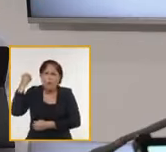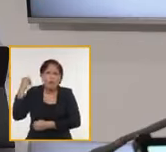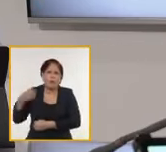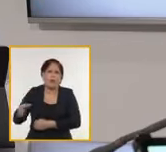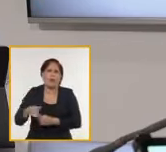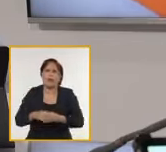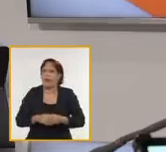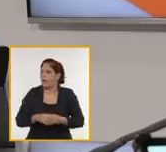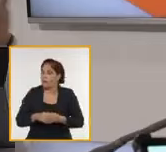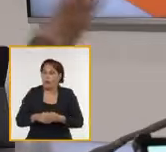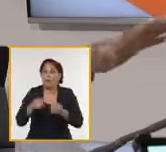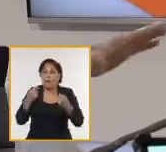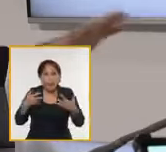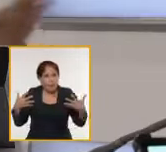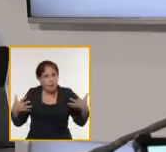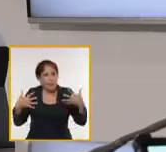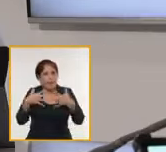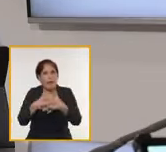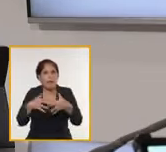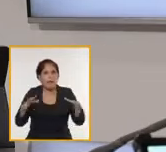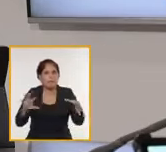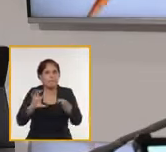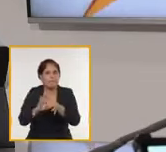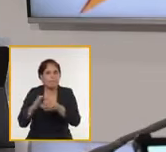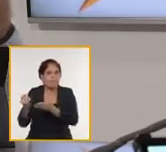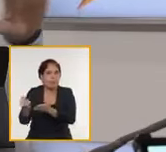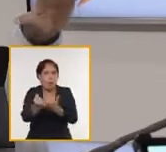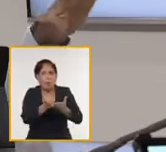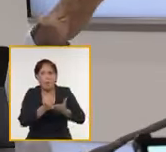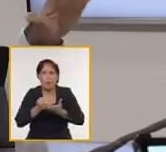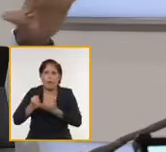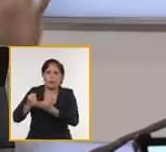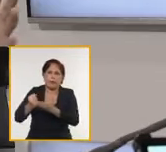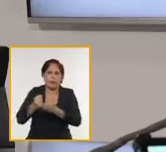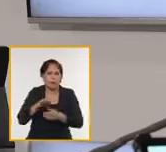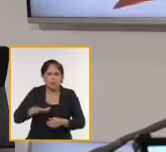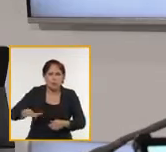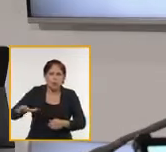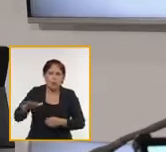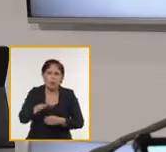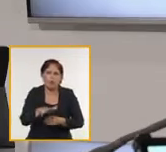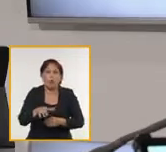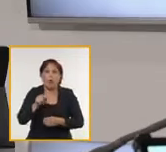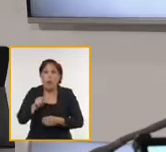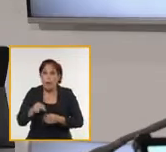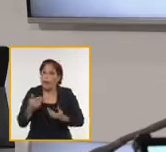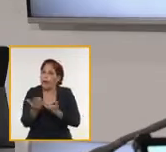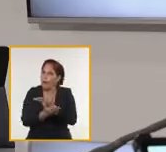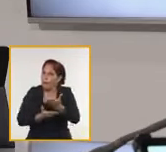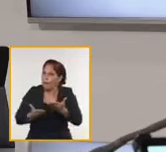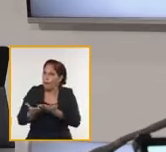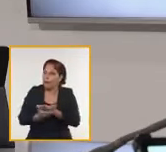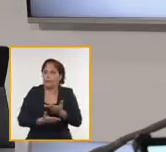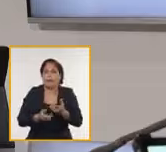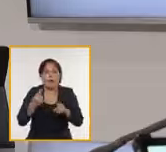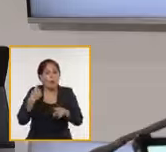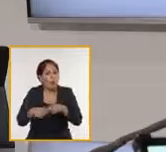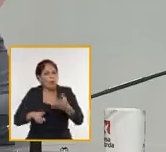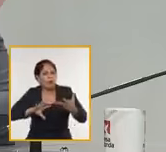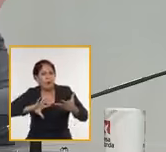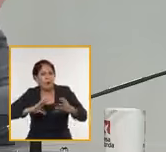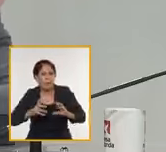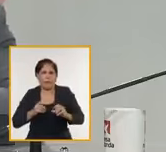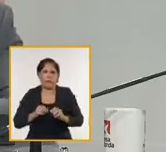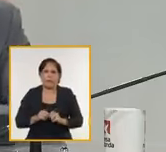cero, la vieja filosofía de alianza, la vieja filosofía de bloque, para pasar a otra nueva filosofía. También tiene